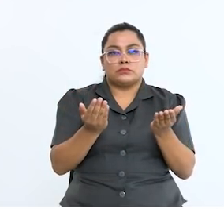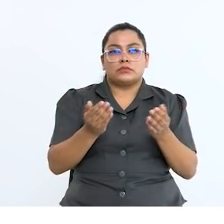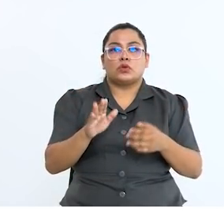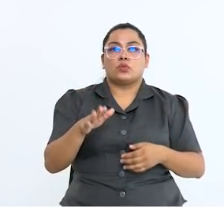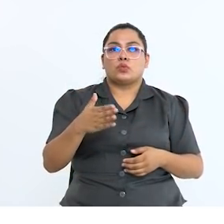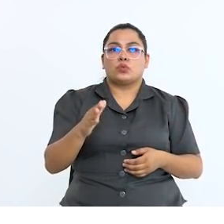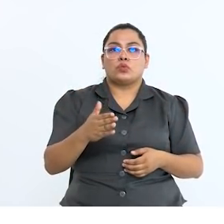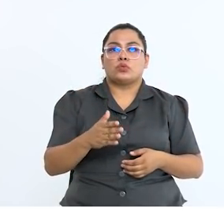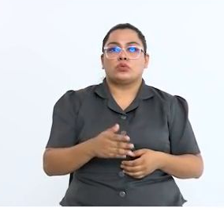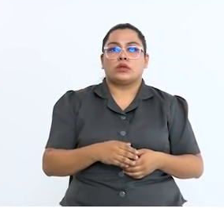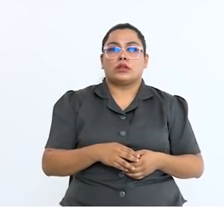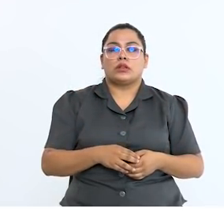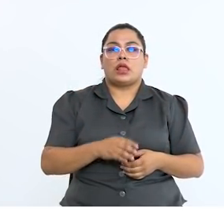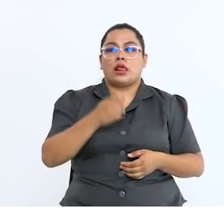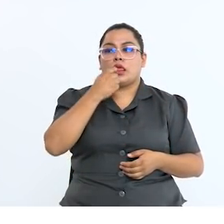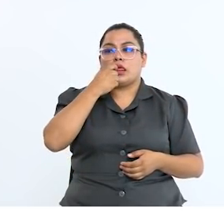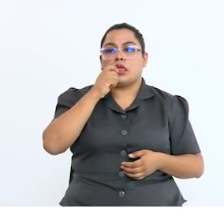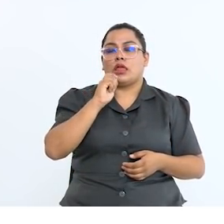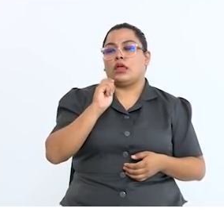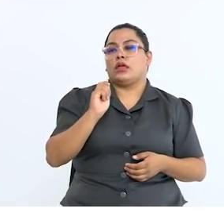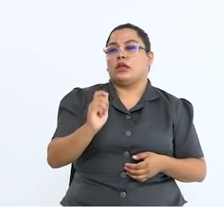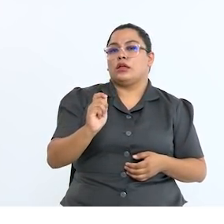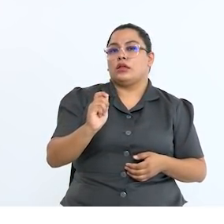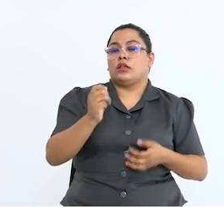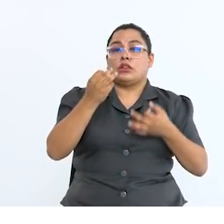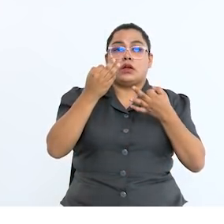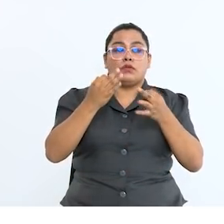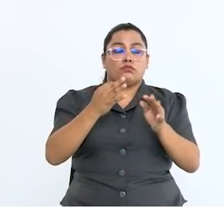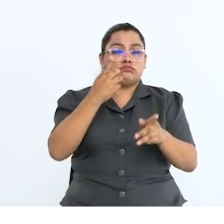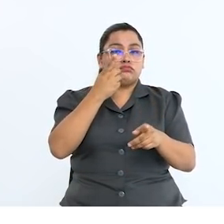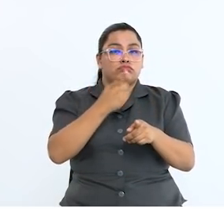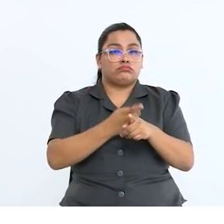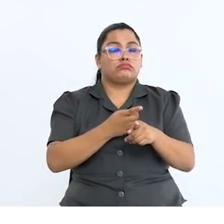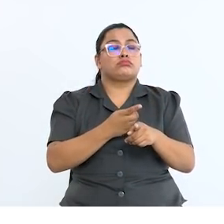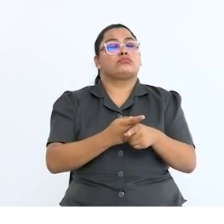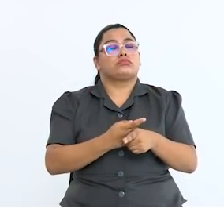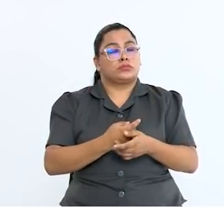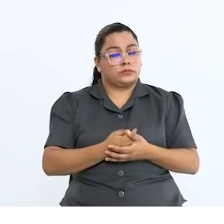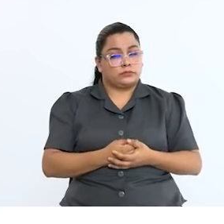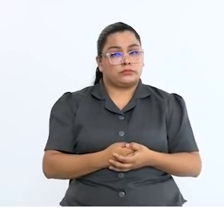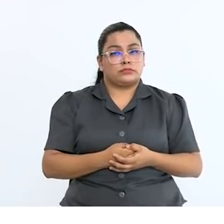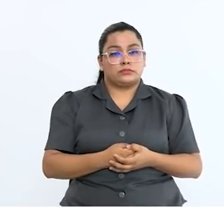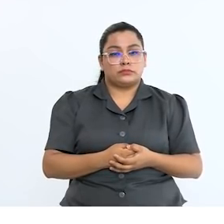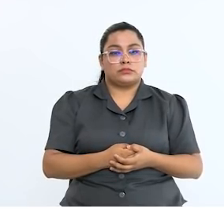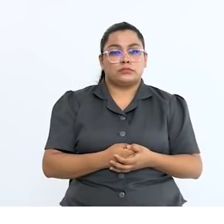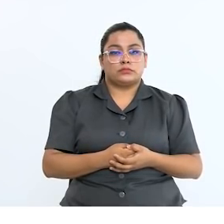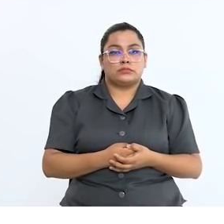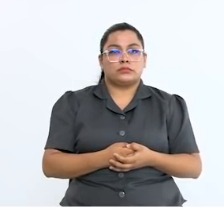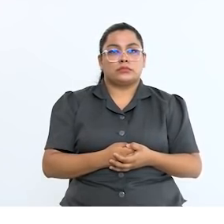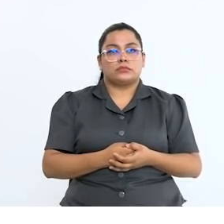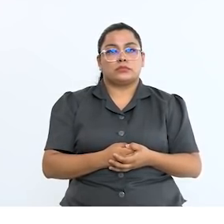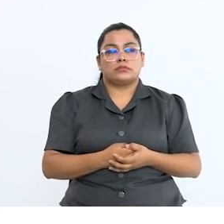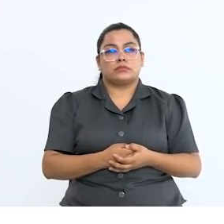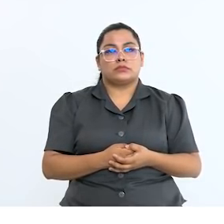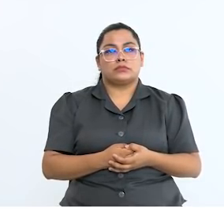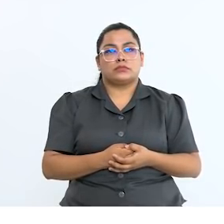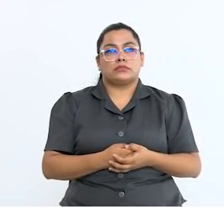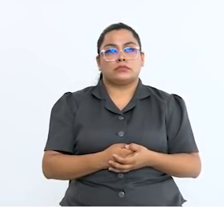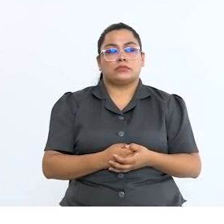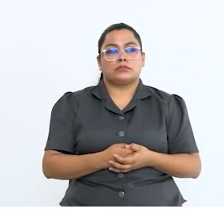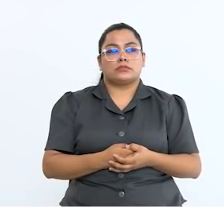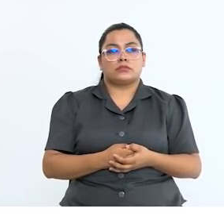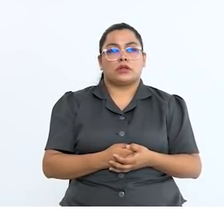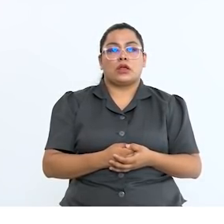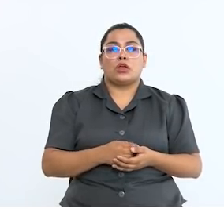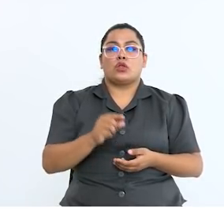productos, tenemos el uso del lápiz, la postura al escribir y la direccionalidad a la hora de escribir, de izquierda a